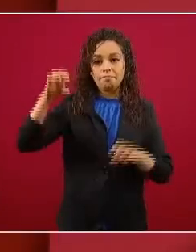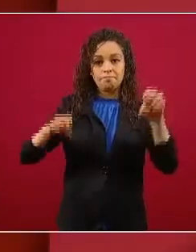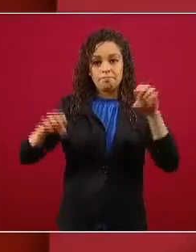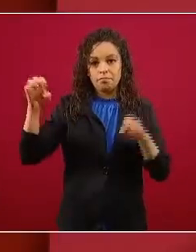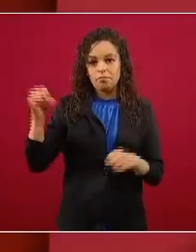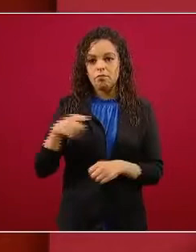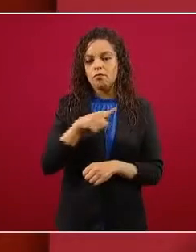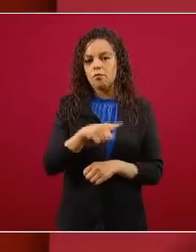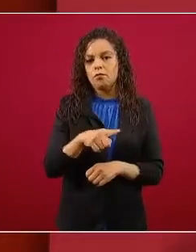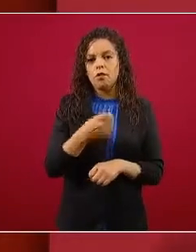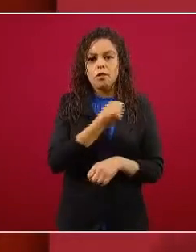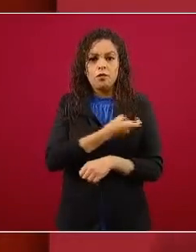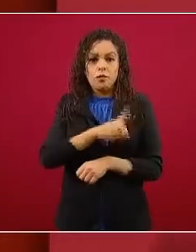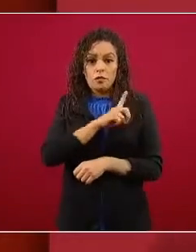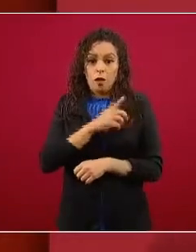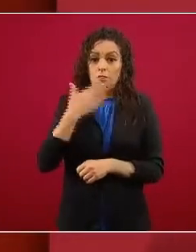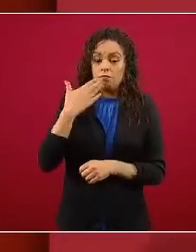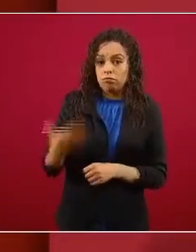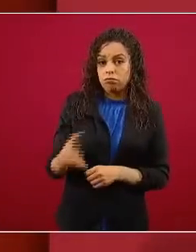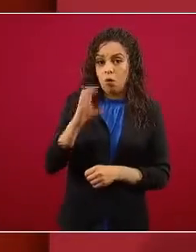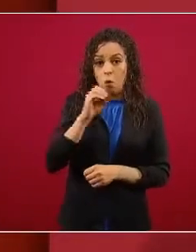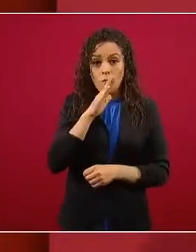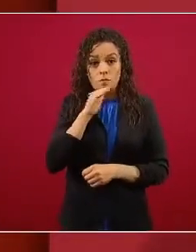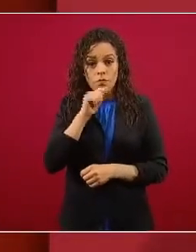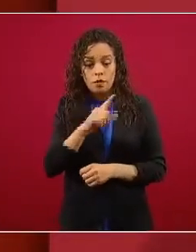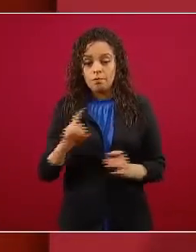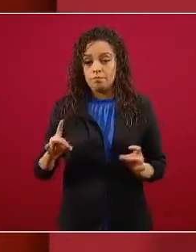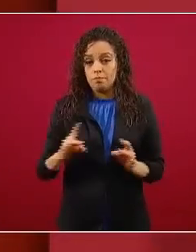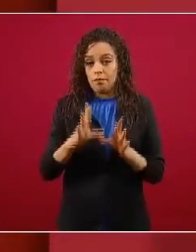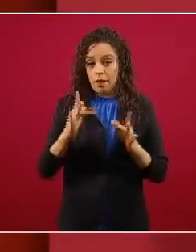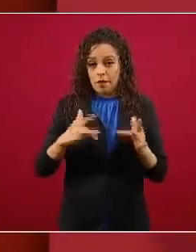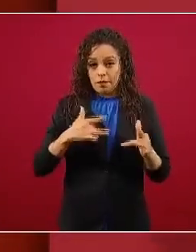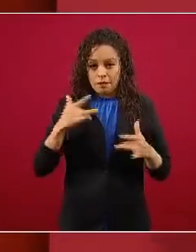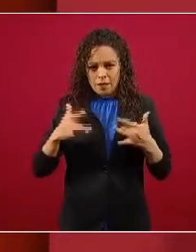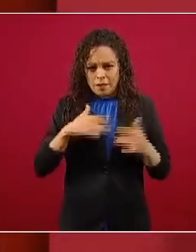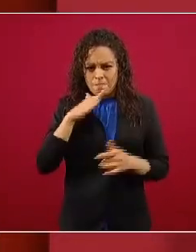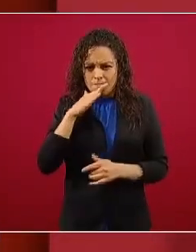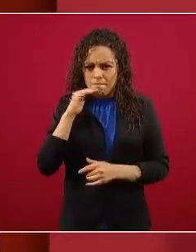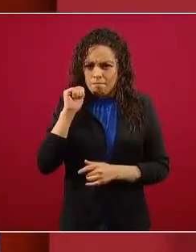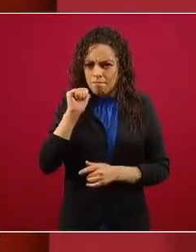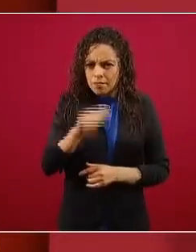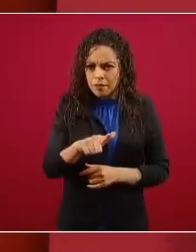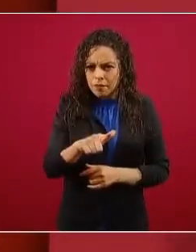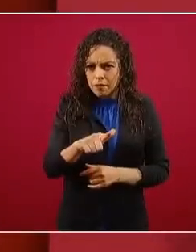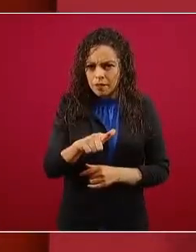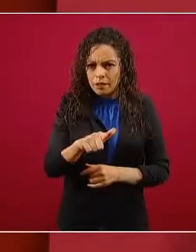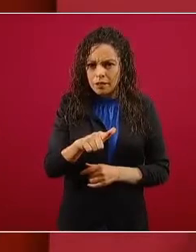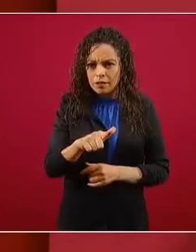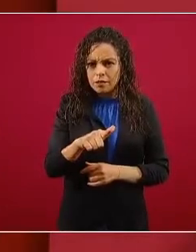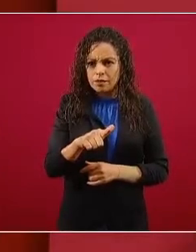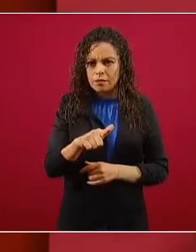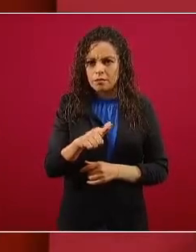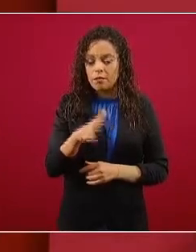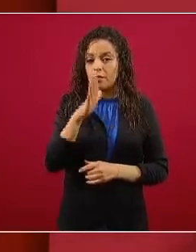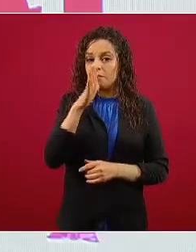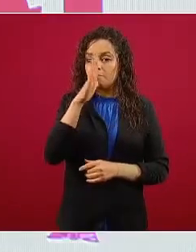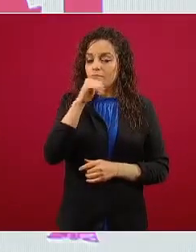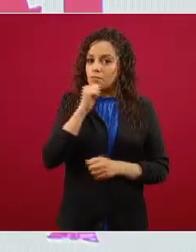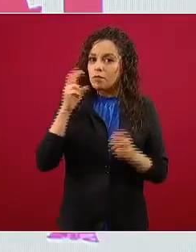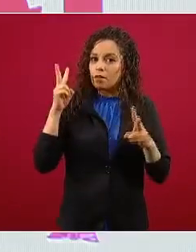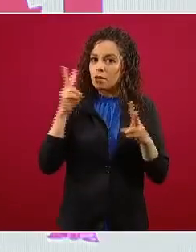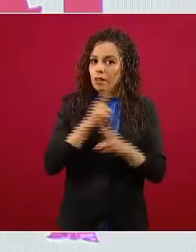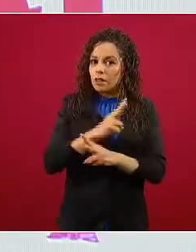salud, que presentaran síntomas de COVID y en algún momento presentaran dificultad para